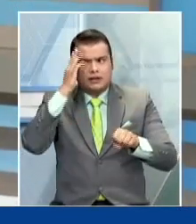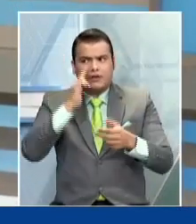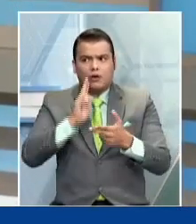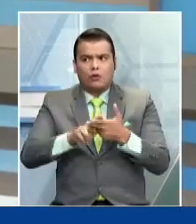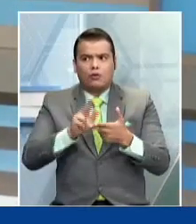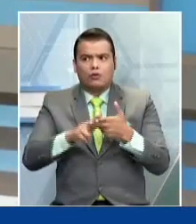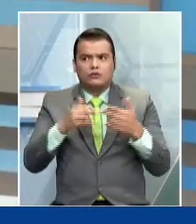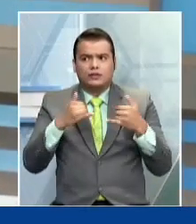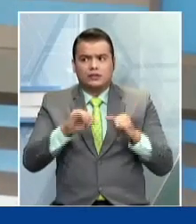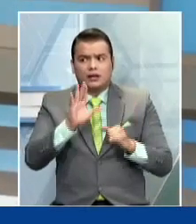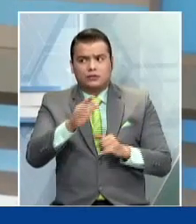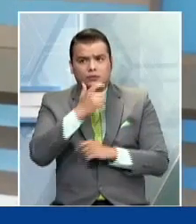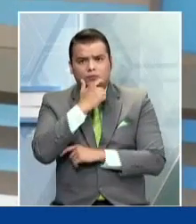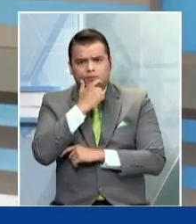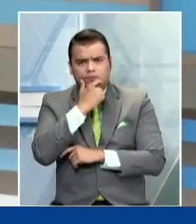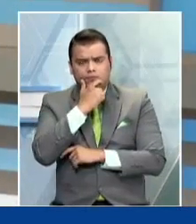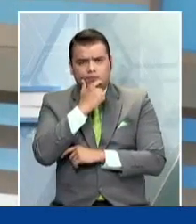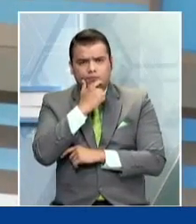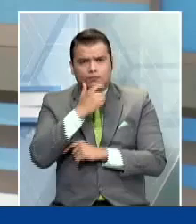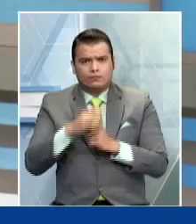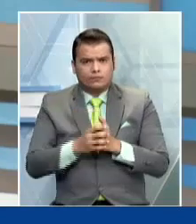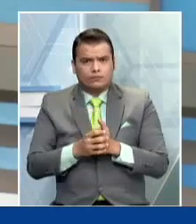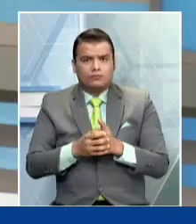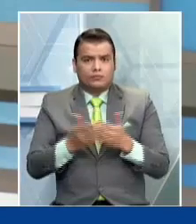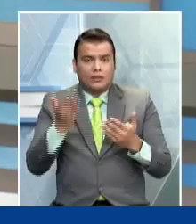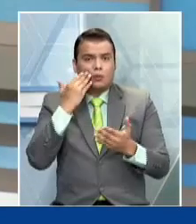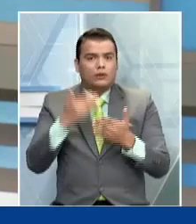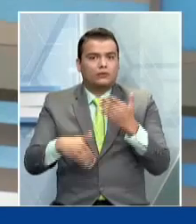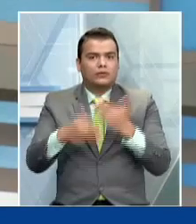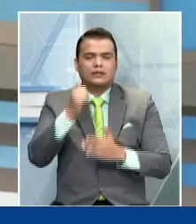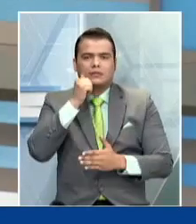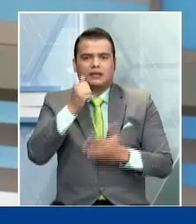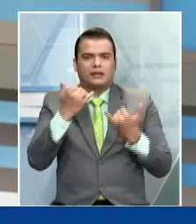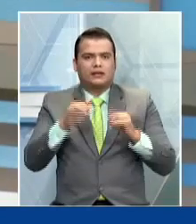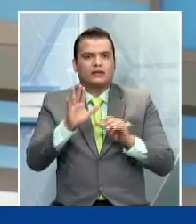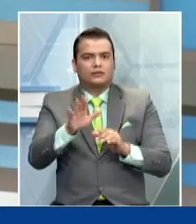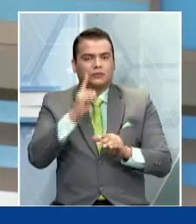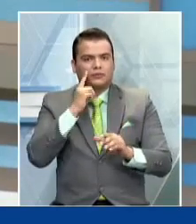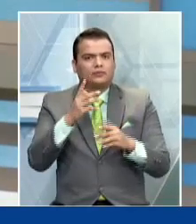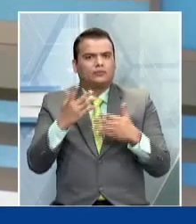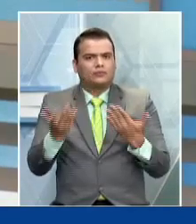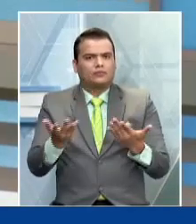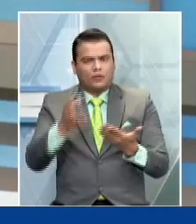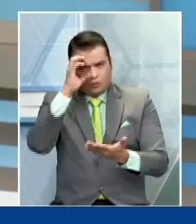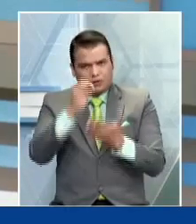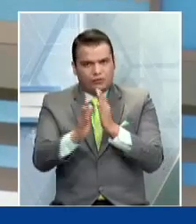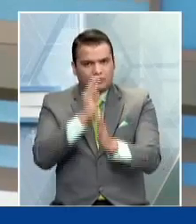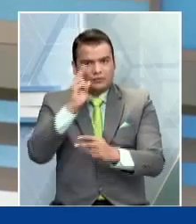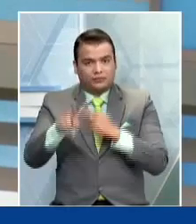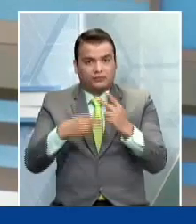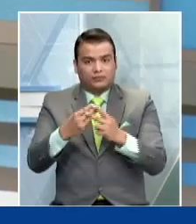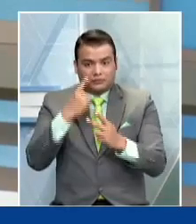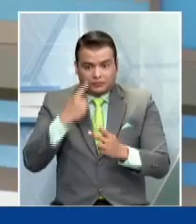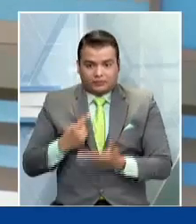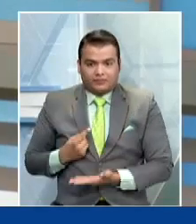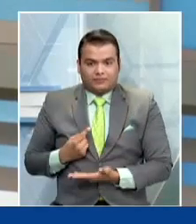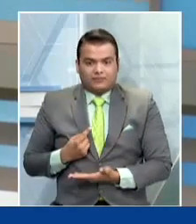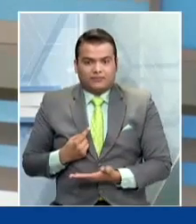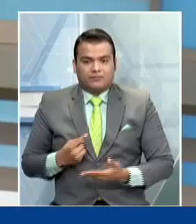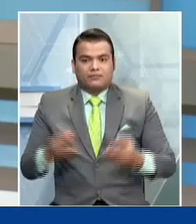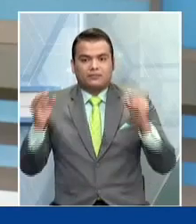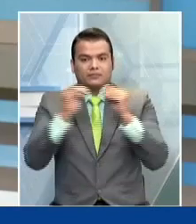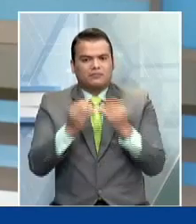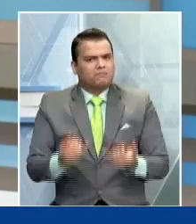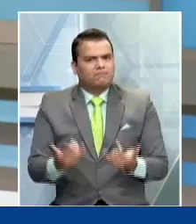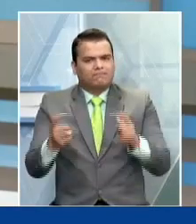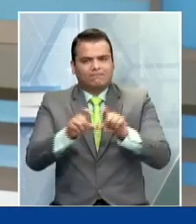de movilizarse en motocicleta, que comenzarán a regir a partir de mañana. Use la etiqueta Opino en 90 porque su opinión nos importa. Por